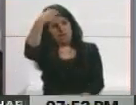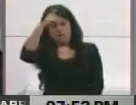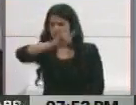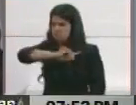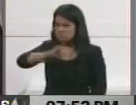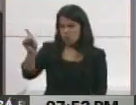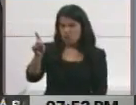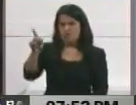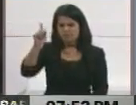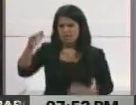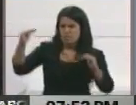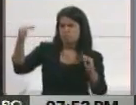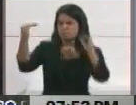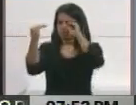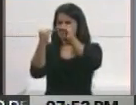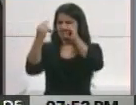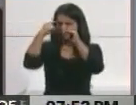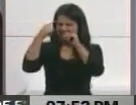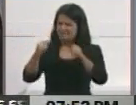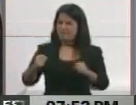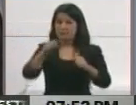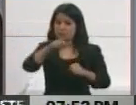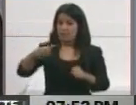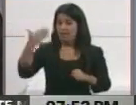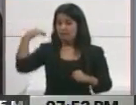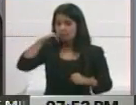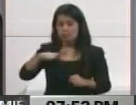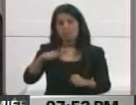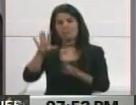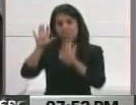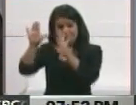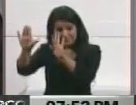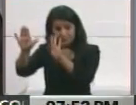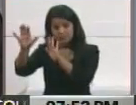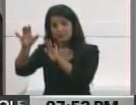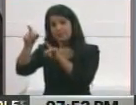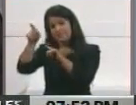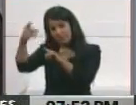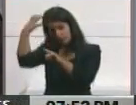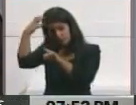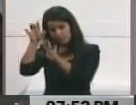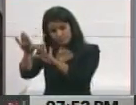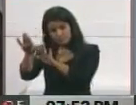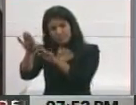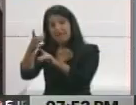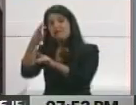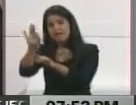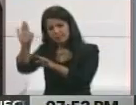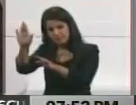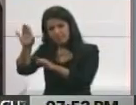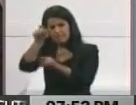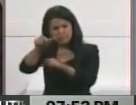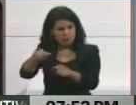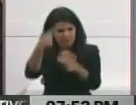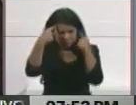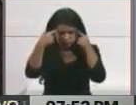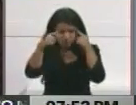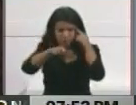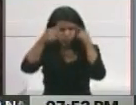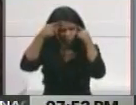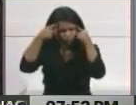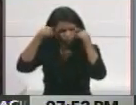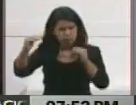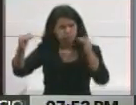pasaba nada le pregunto Y usted y qué está pasando en Venezuela desde el domingo hasta este momento Y qué ha de